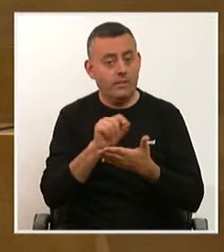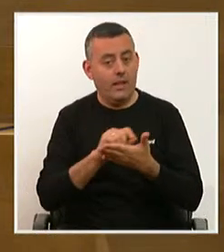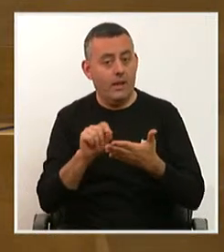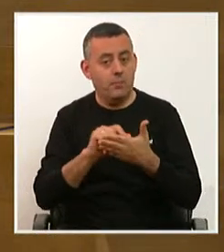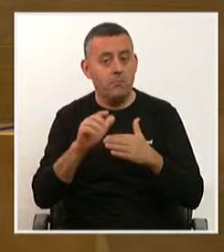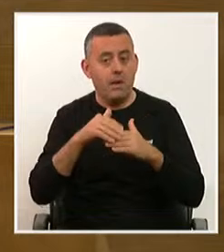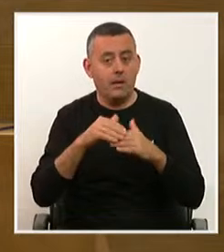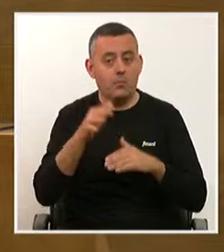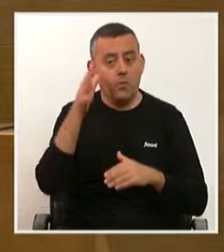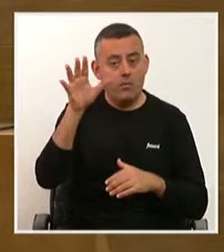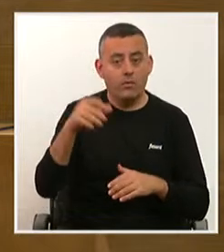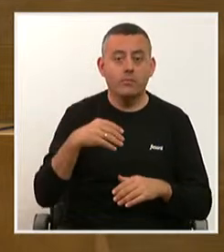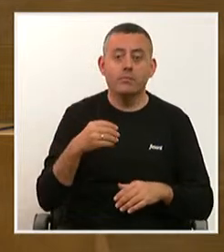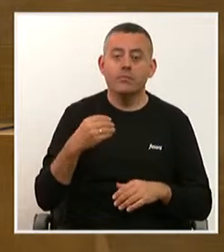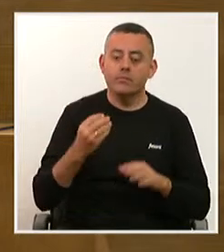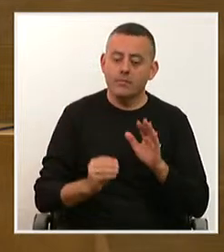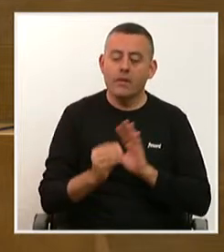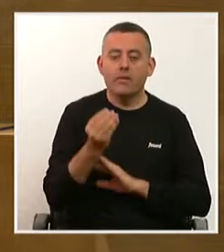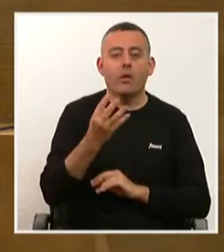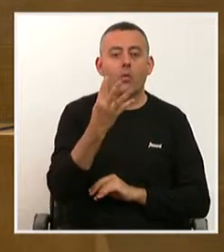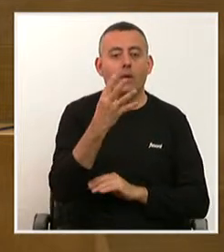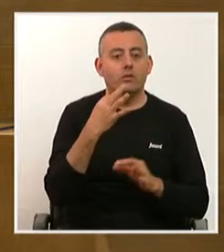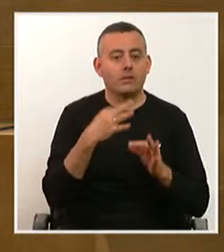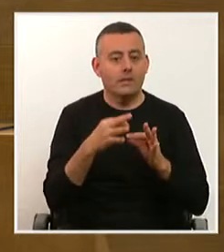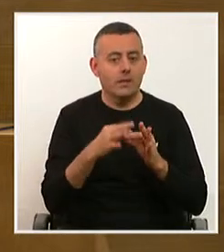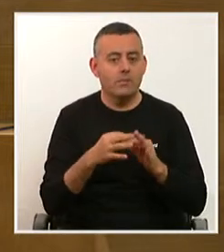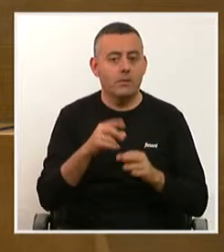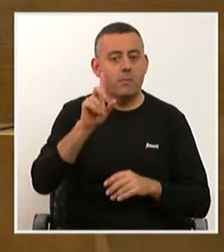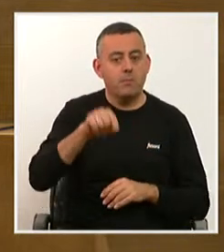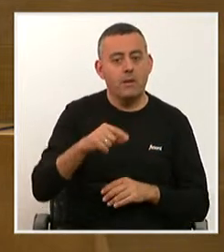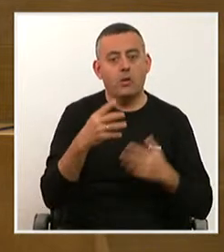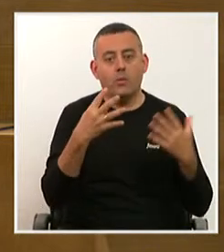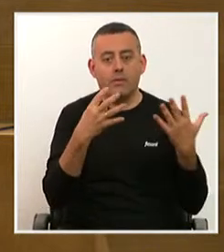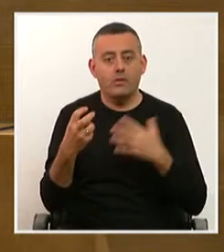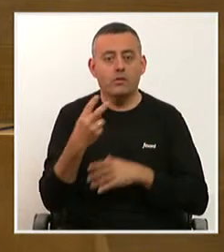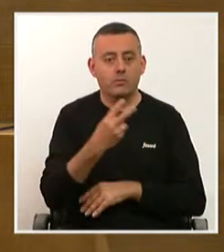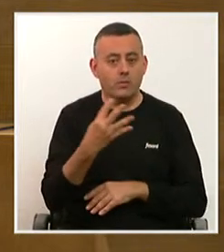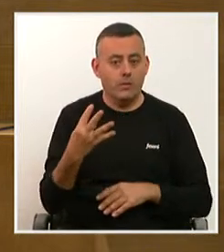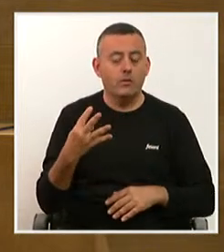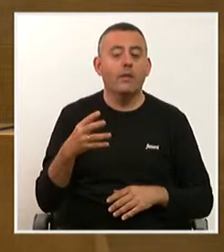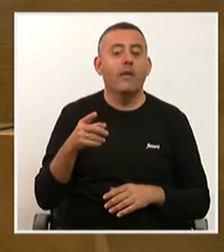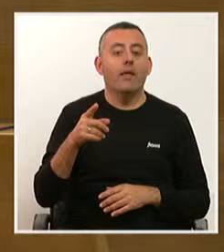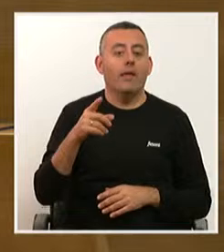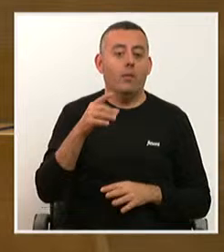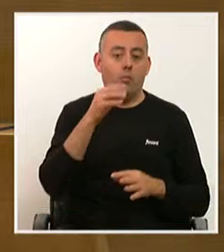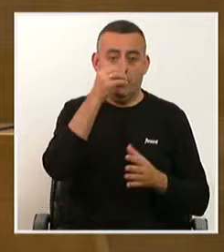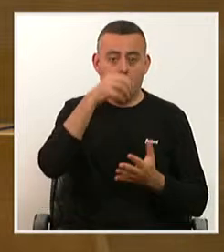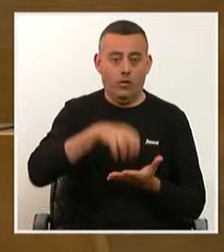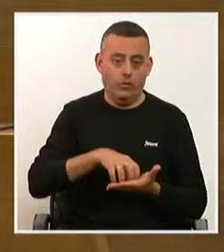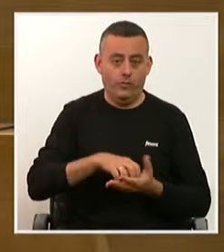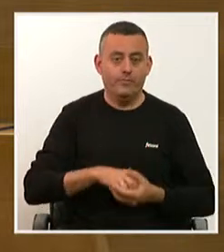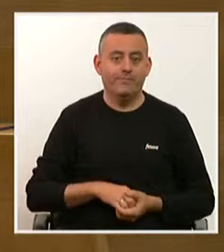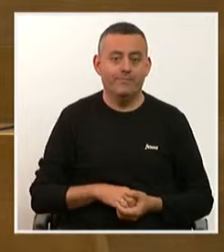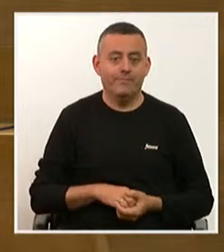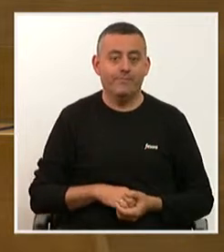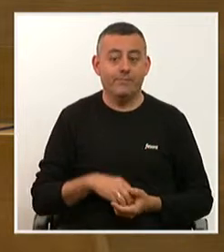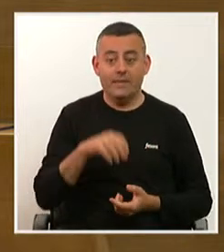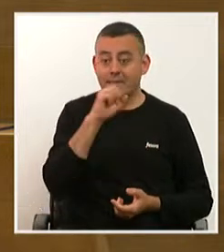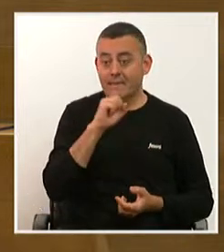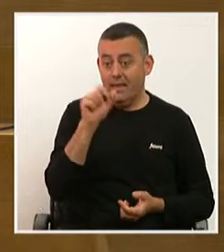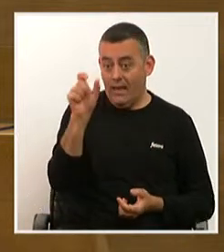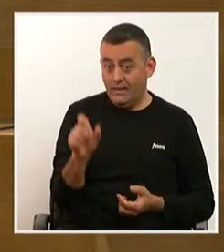NC el 4 de setiembre de 1924 a burot una figura